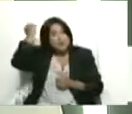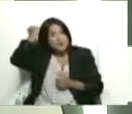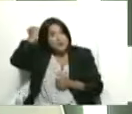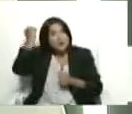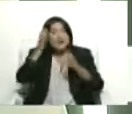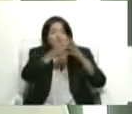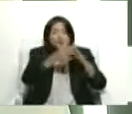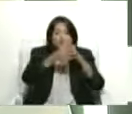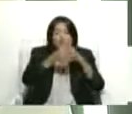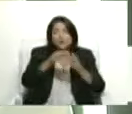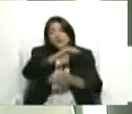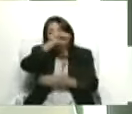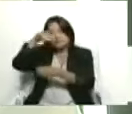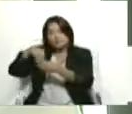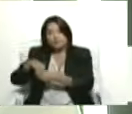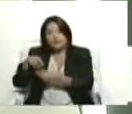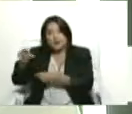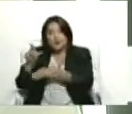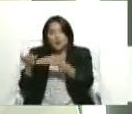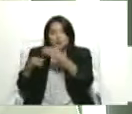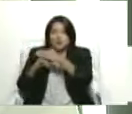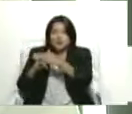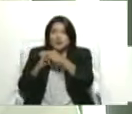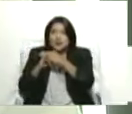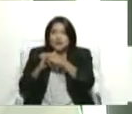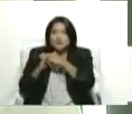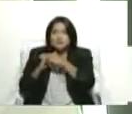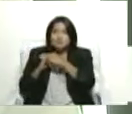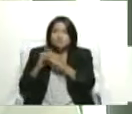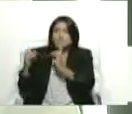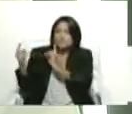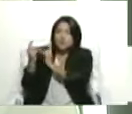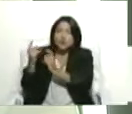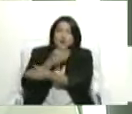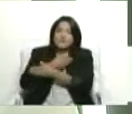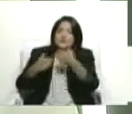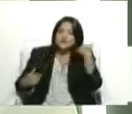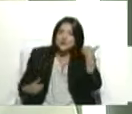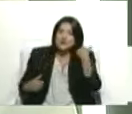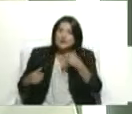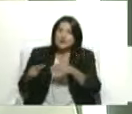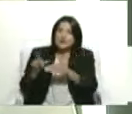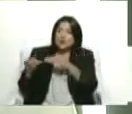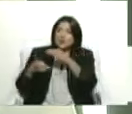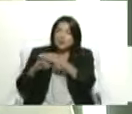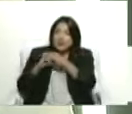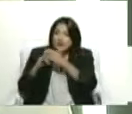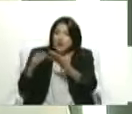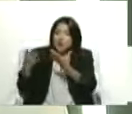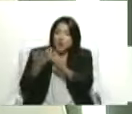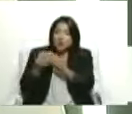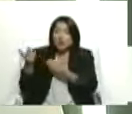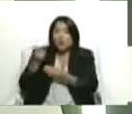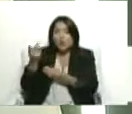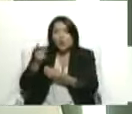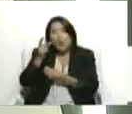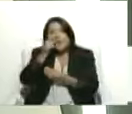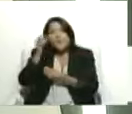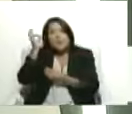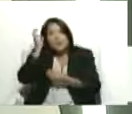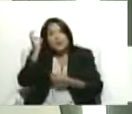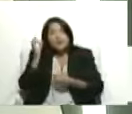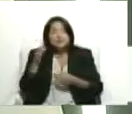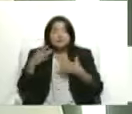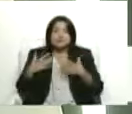Estados Unidos en Guyana las dio con el presidente Irfaín Ali al lado, y es muy delicado para